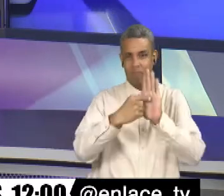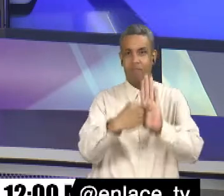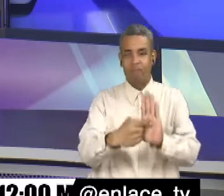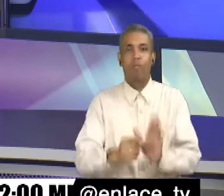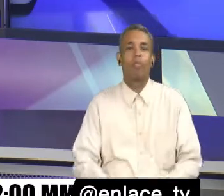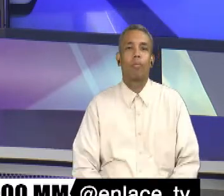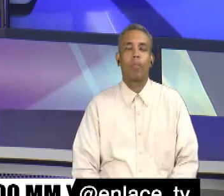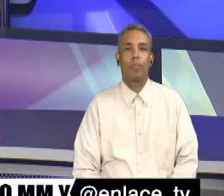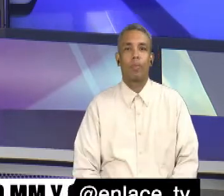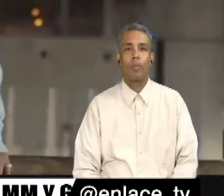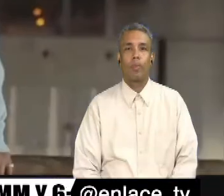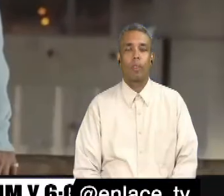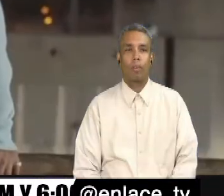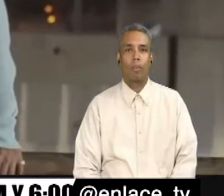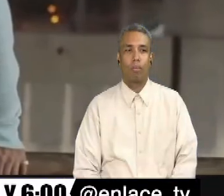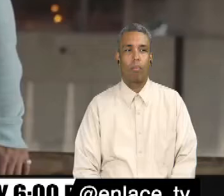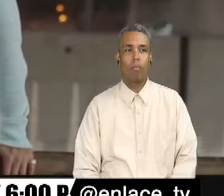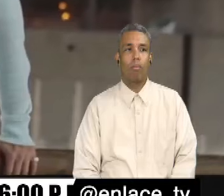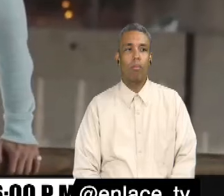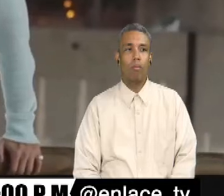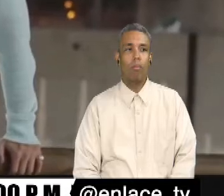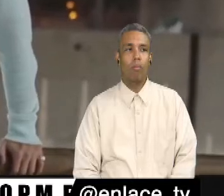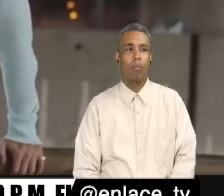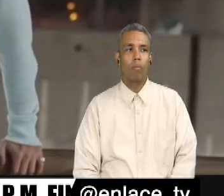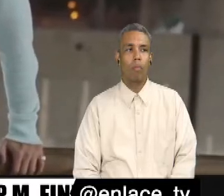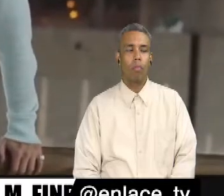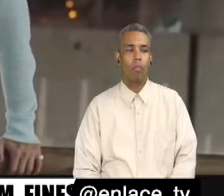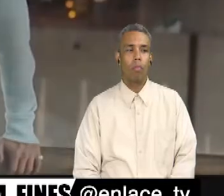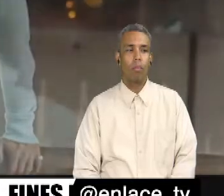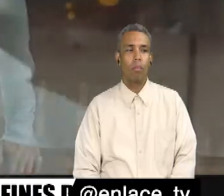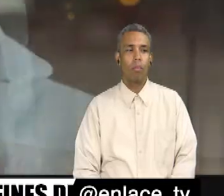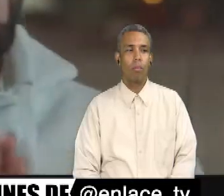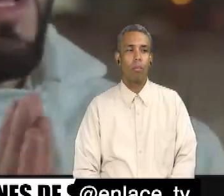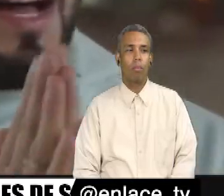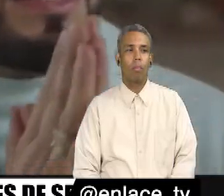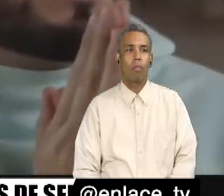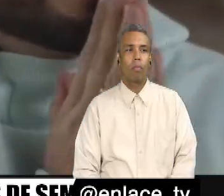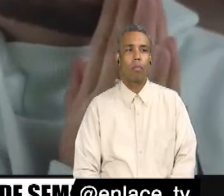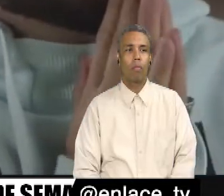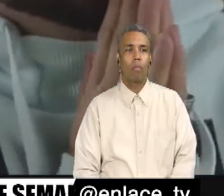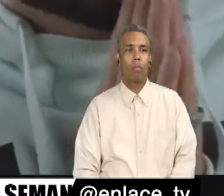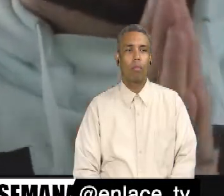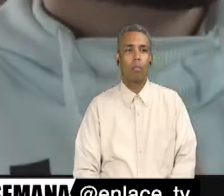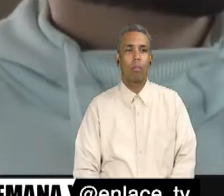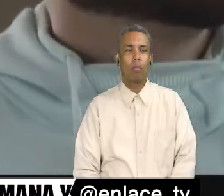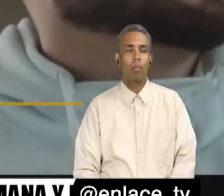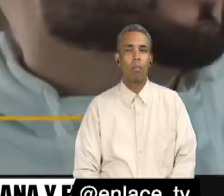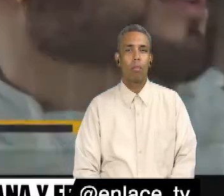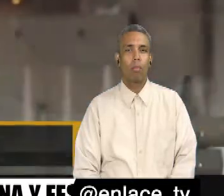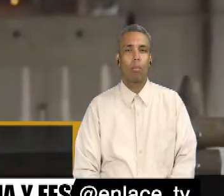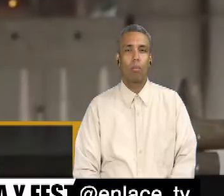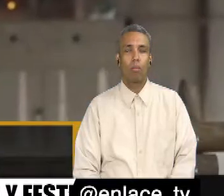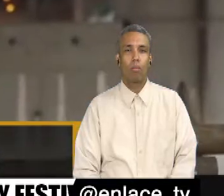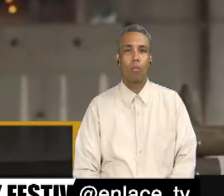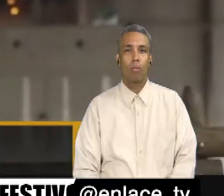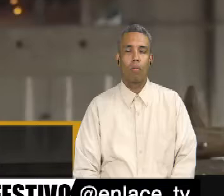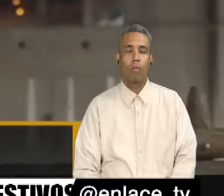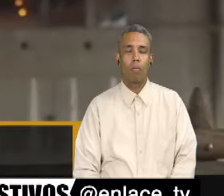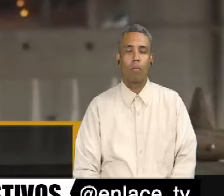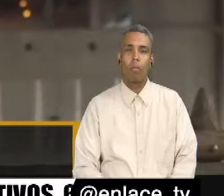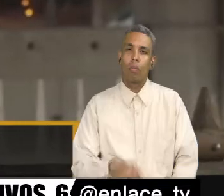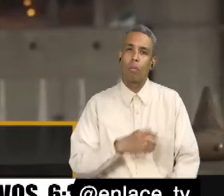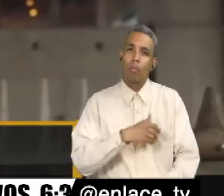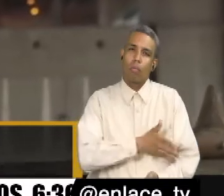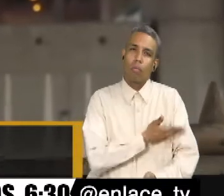Me Fallaste. Yo me siento bien, tú eres la que está sufriendo. Me Fallaste es el nombre del nuevo